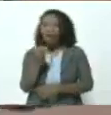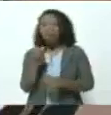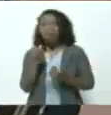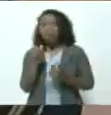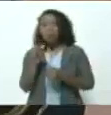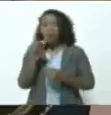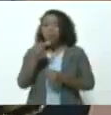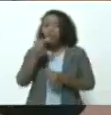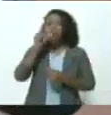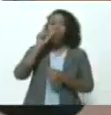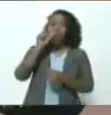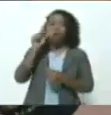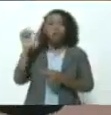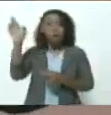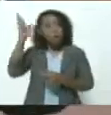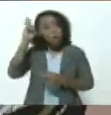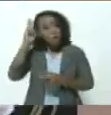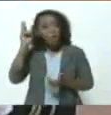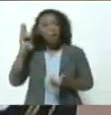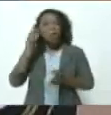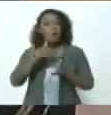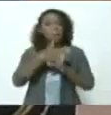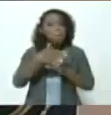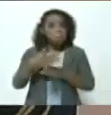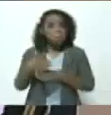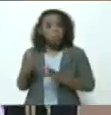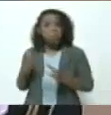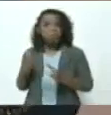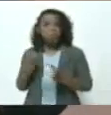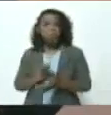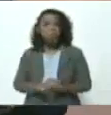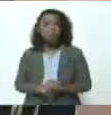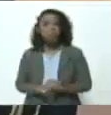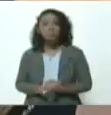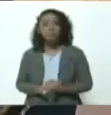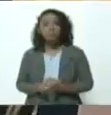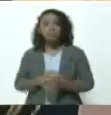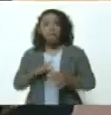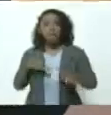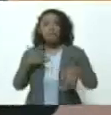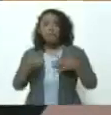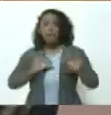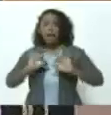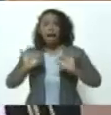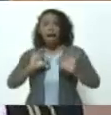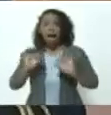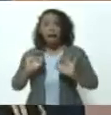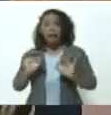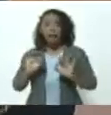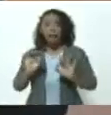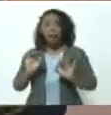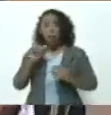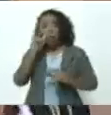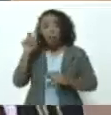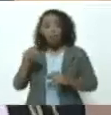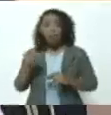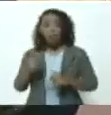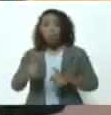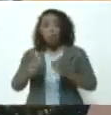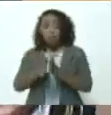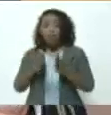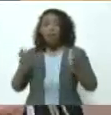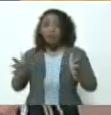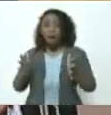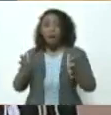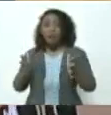un traguito de ron, para compartir. Y actores como Alberto Alifa, por ejemplo, un gran veterano,